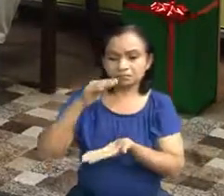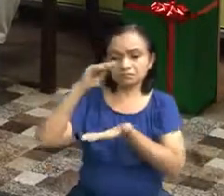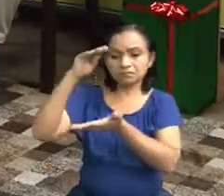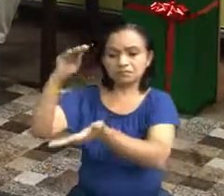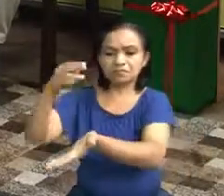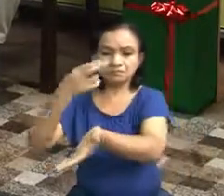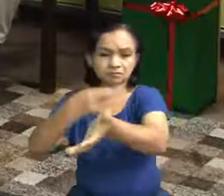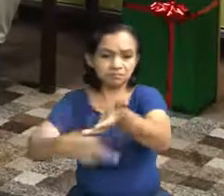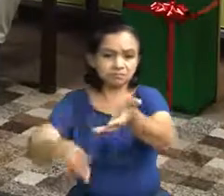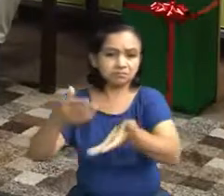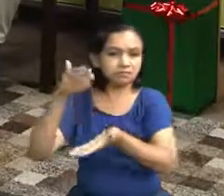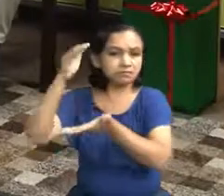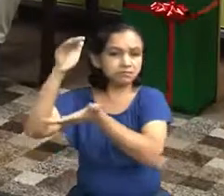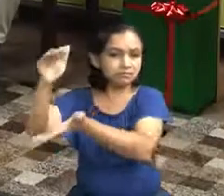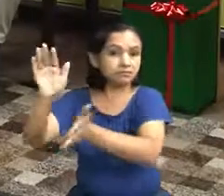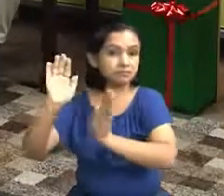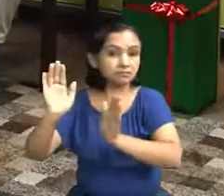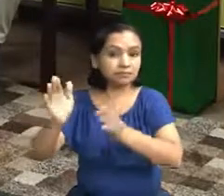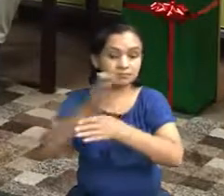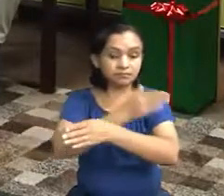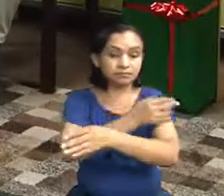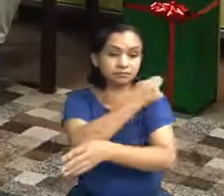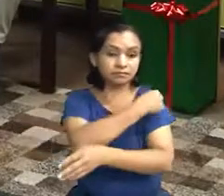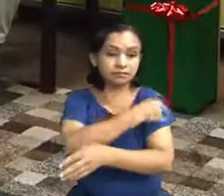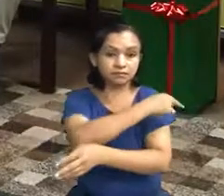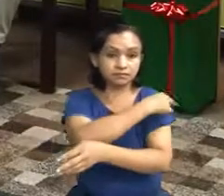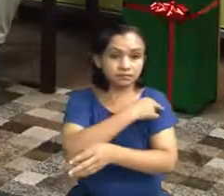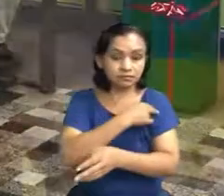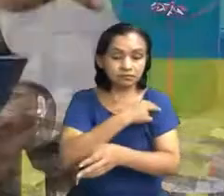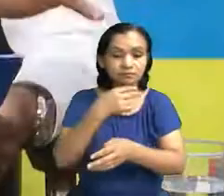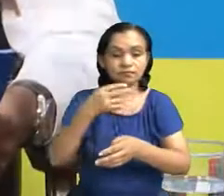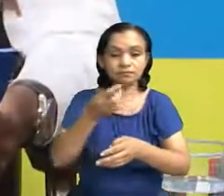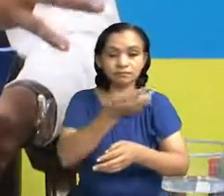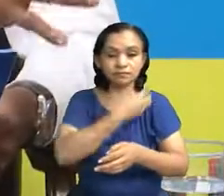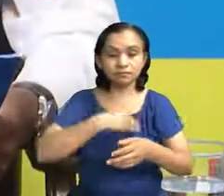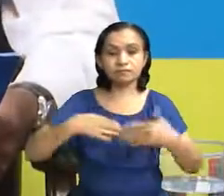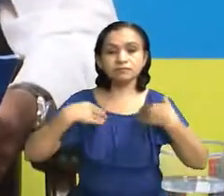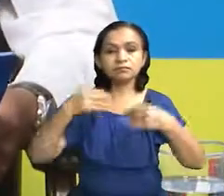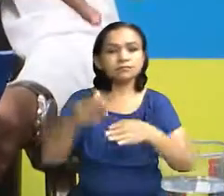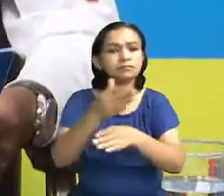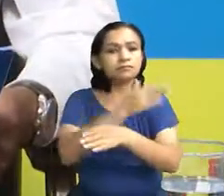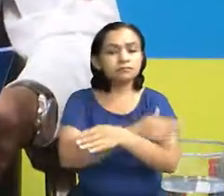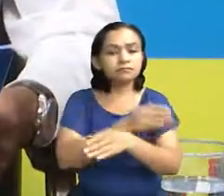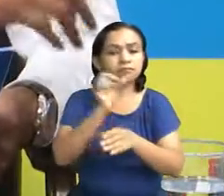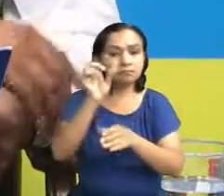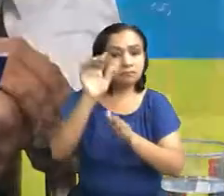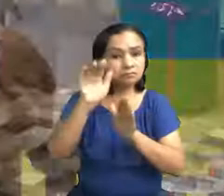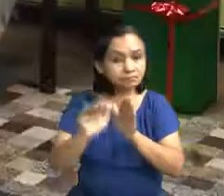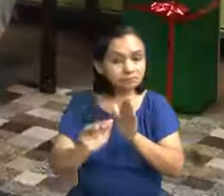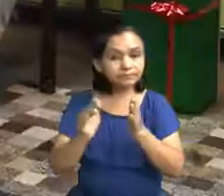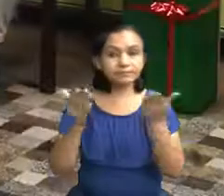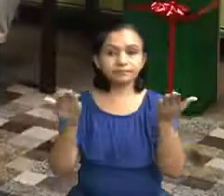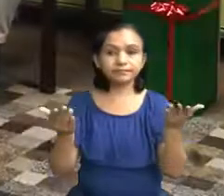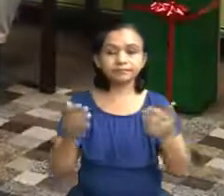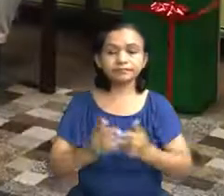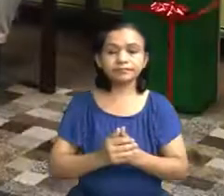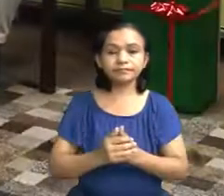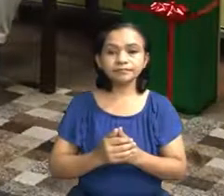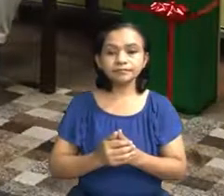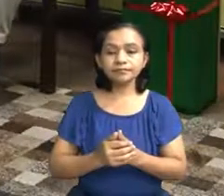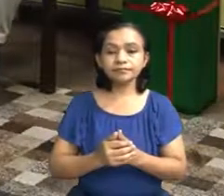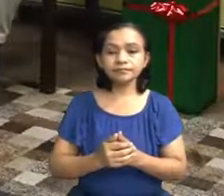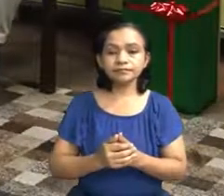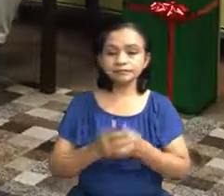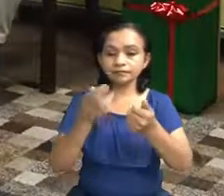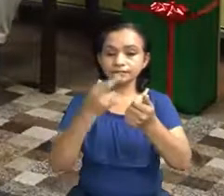del Ministerio de Salud, porque antes estaba en la Cruz Roja, ¿verdad? Sí. ¿Cuánto era la recolección que se hacía? ¿Era menor, verdad? Bueno, el